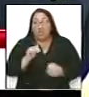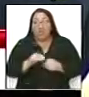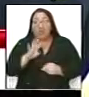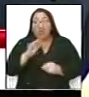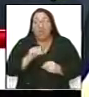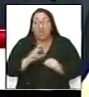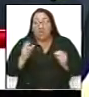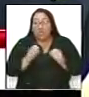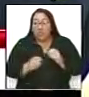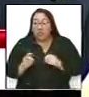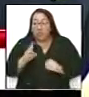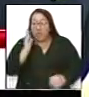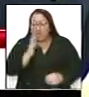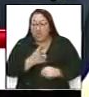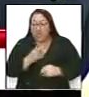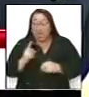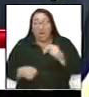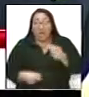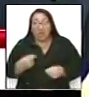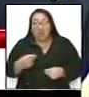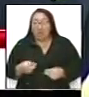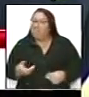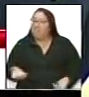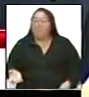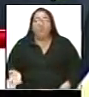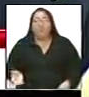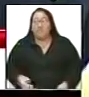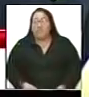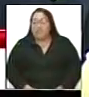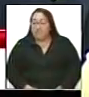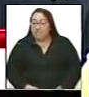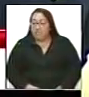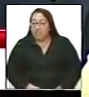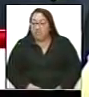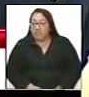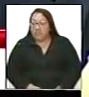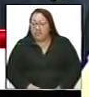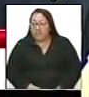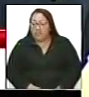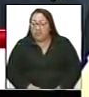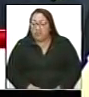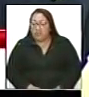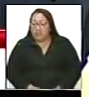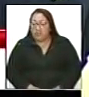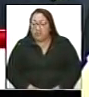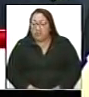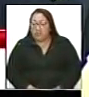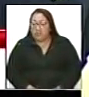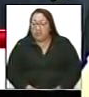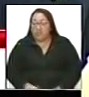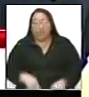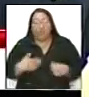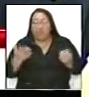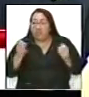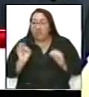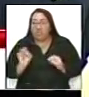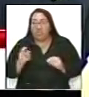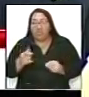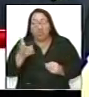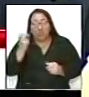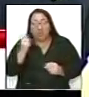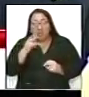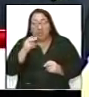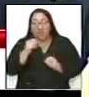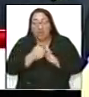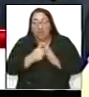una congresista por una sanción arbitraria? No, pues, miramos a todos con una misma vara. No seamos tan injustos. Hoy hemos escuchado invocar